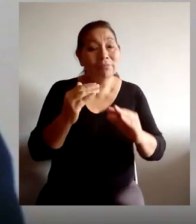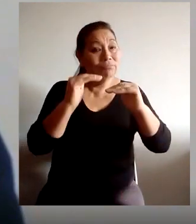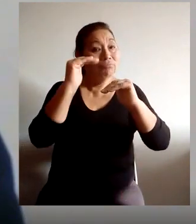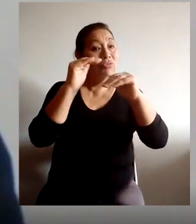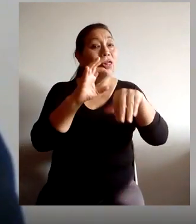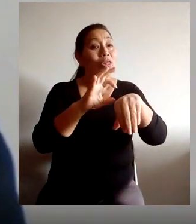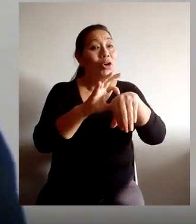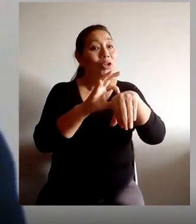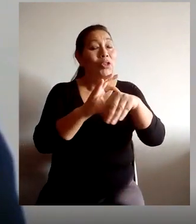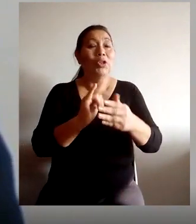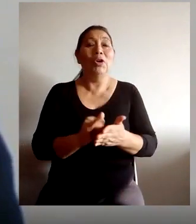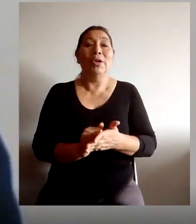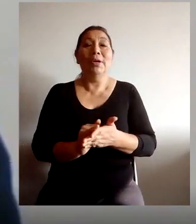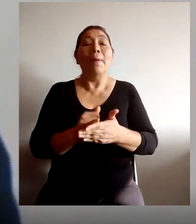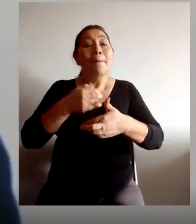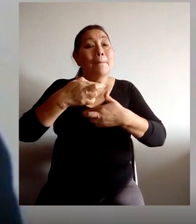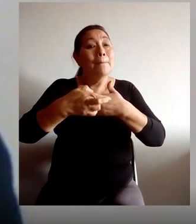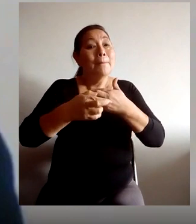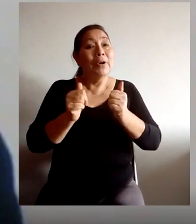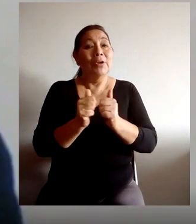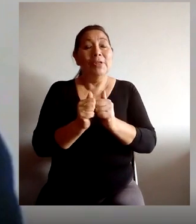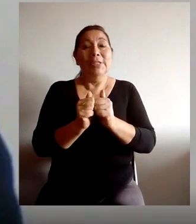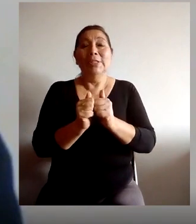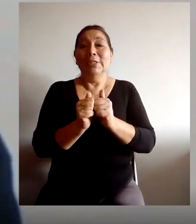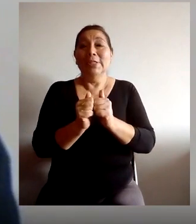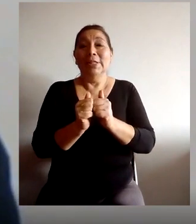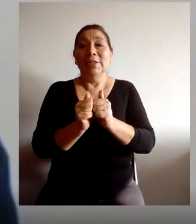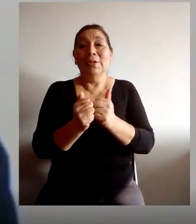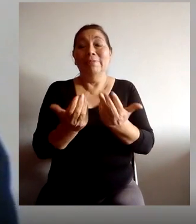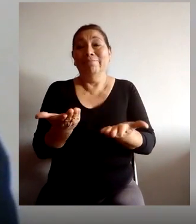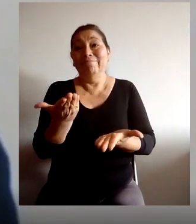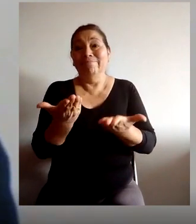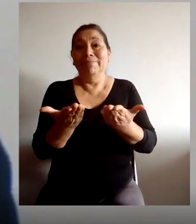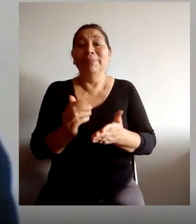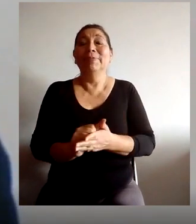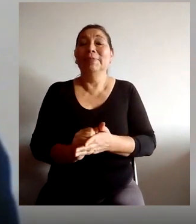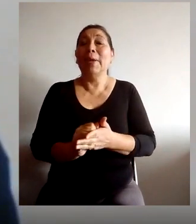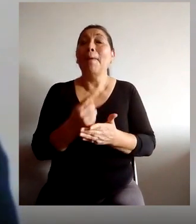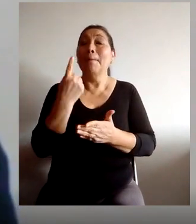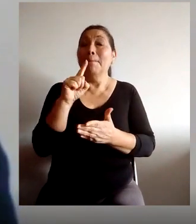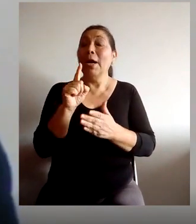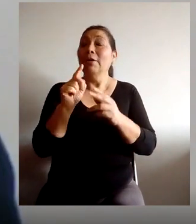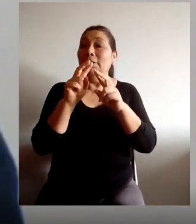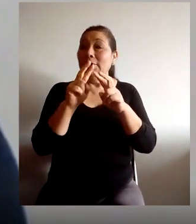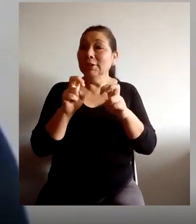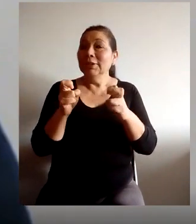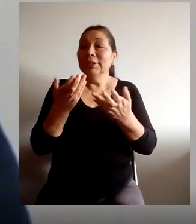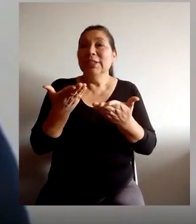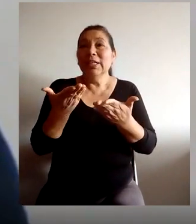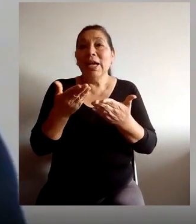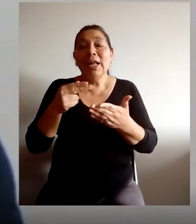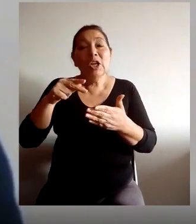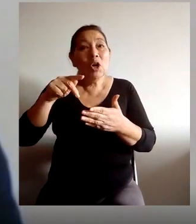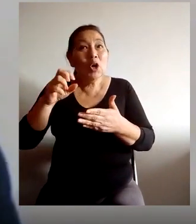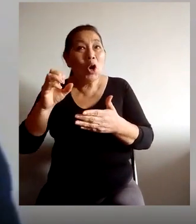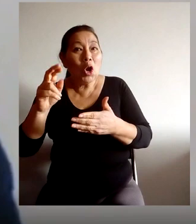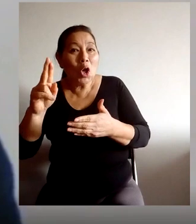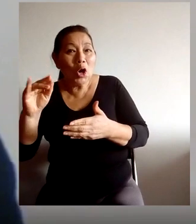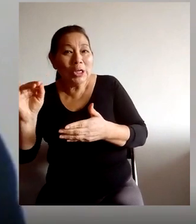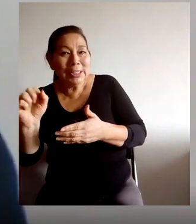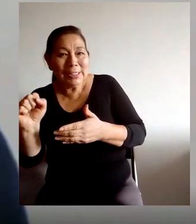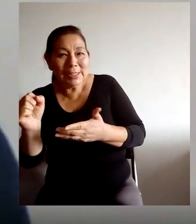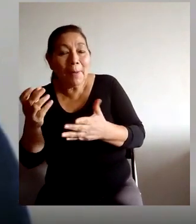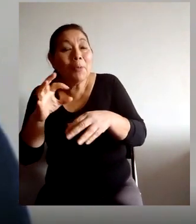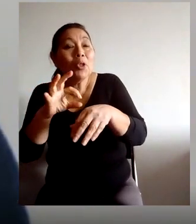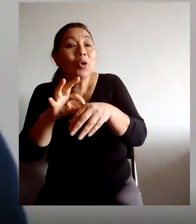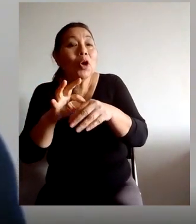establecido para la neumoconiosis es que tiene que ser realizado por un médico con certificación OIT. No basta que sea un médico neumólogo, no